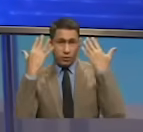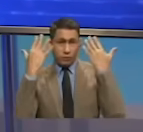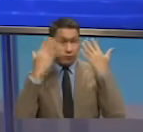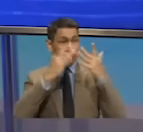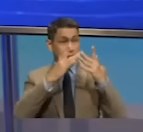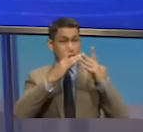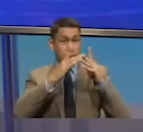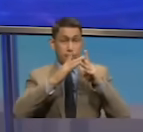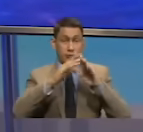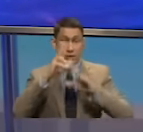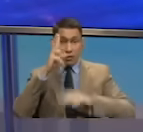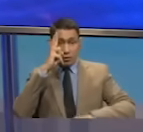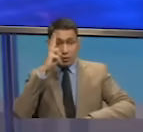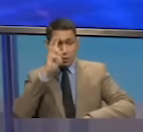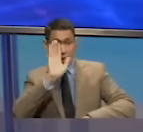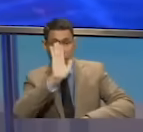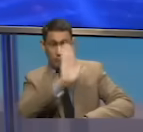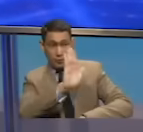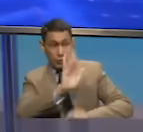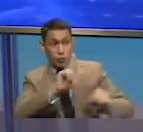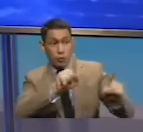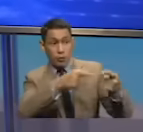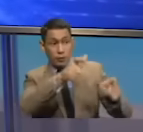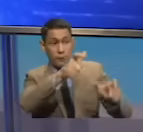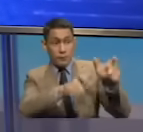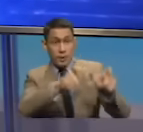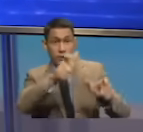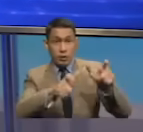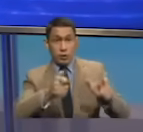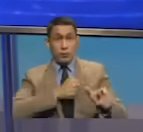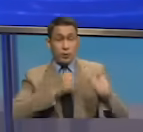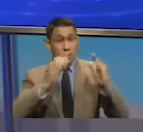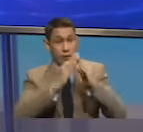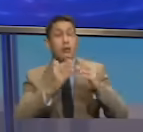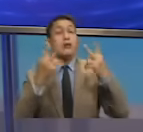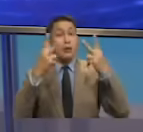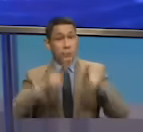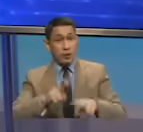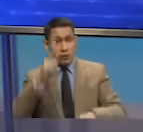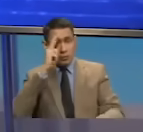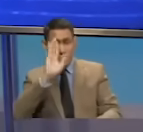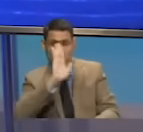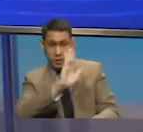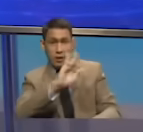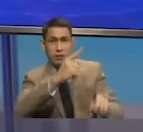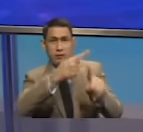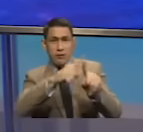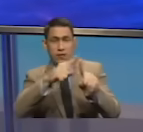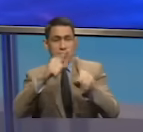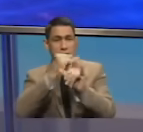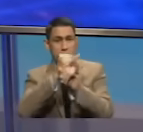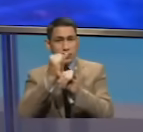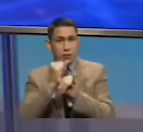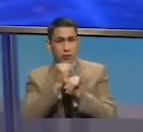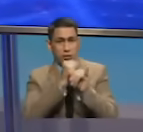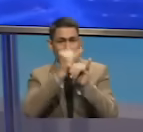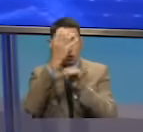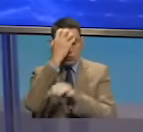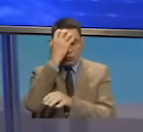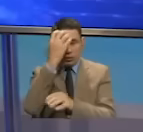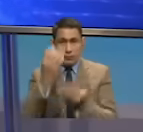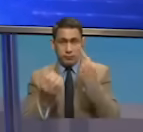los propietarios de viviendas y a otras instituciones educativas. Stalin Vaquerizo nos tiene todos los detalles. Adelante, Stalin, buenas tardes.